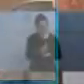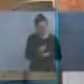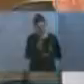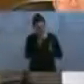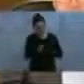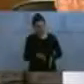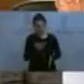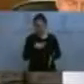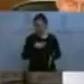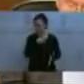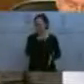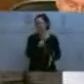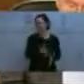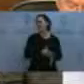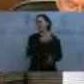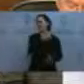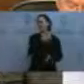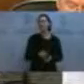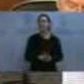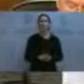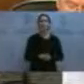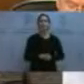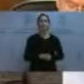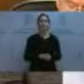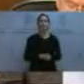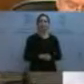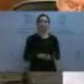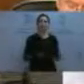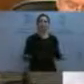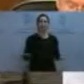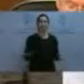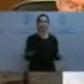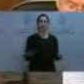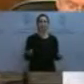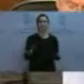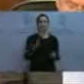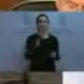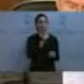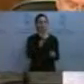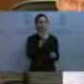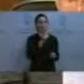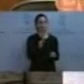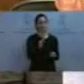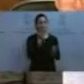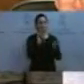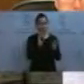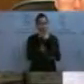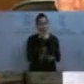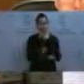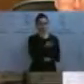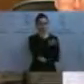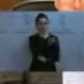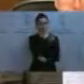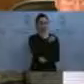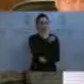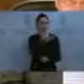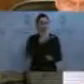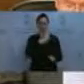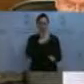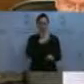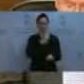La verdad que me sorprende usted porque usted prevé, o sea, yo hago una pregunta, la registro en el momento que creo